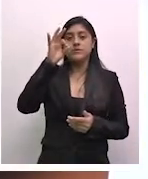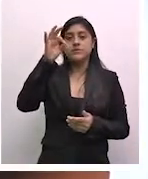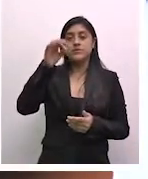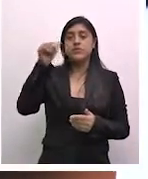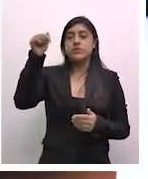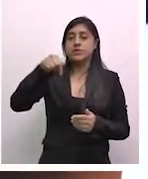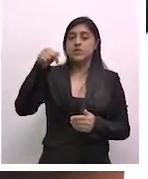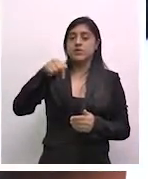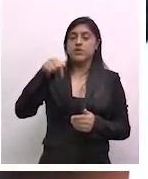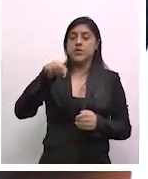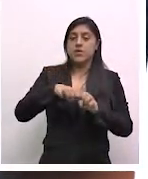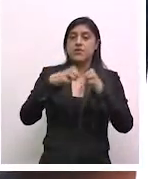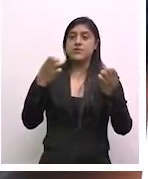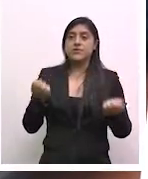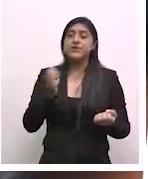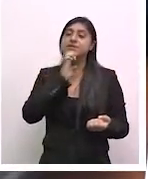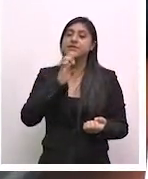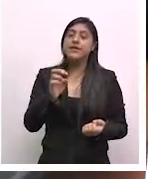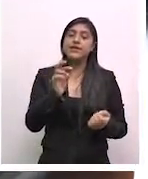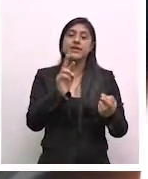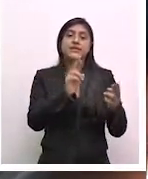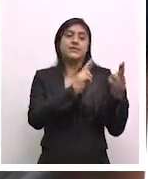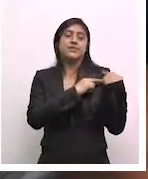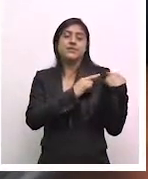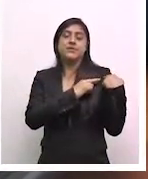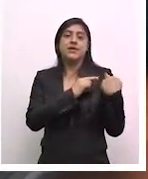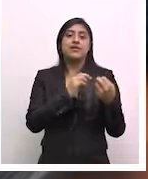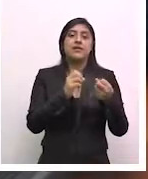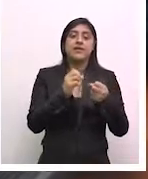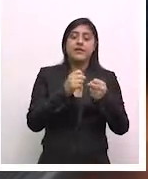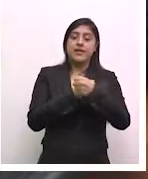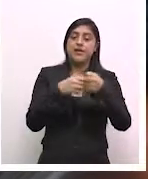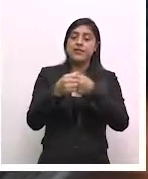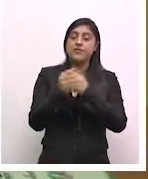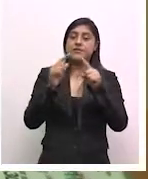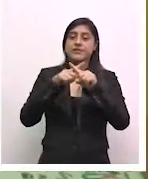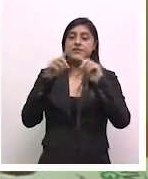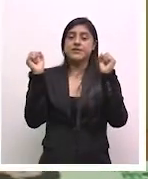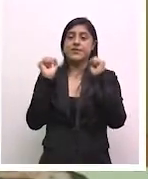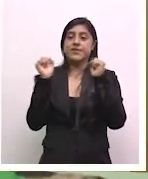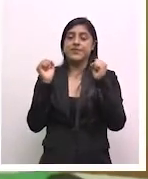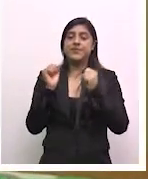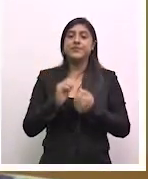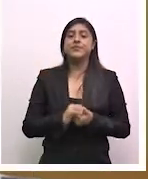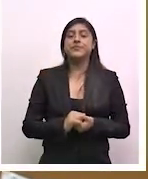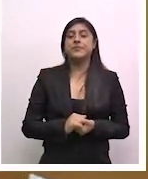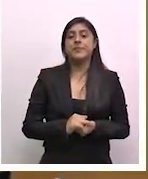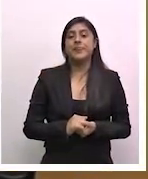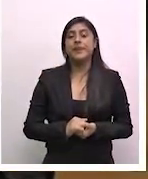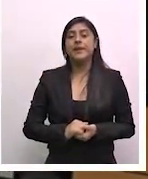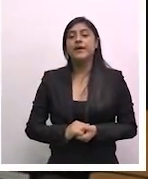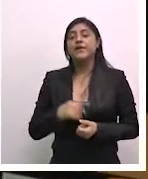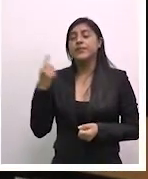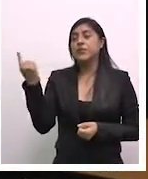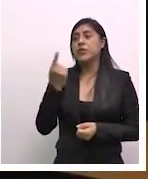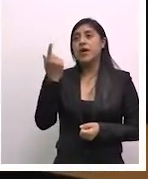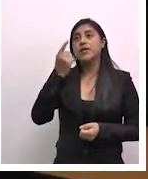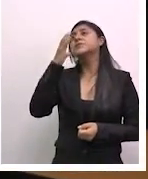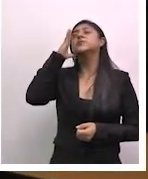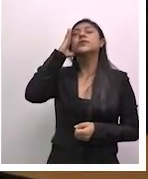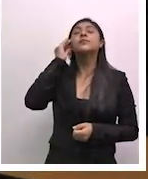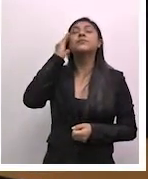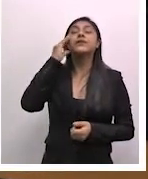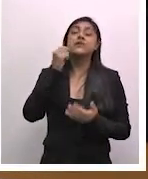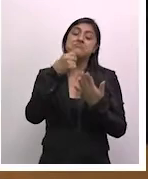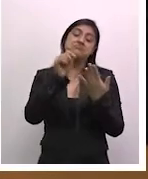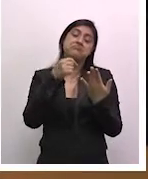eso que desde entonces es registrador civil de las personas llevando con liderazgo disciplina y armonía los lazos laborales en la oficina